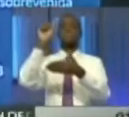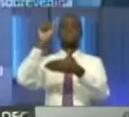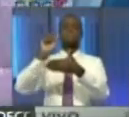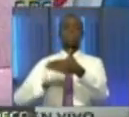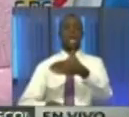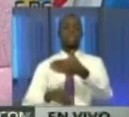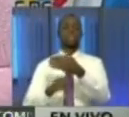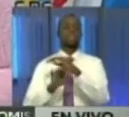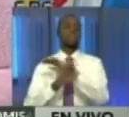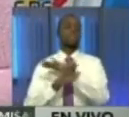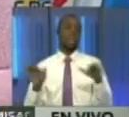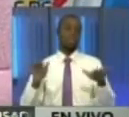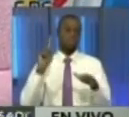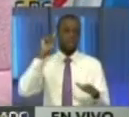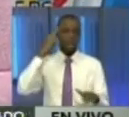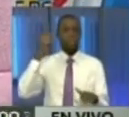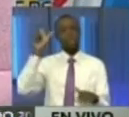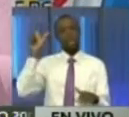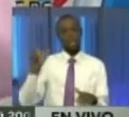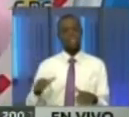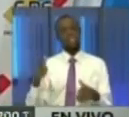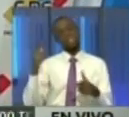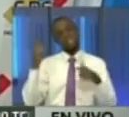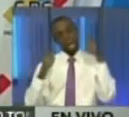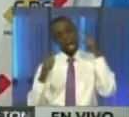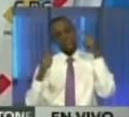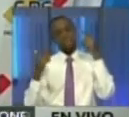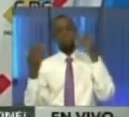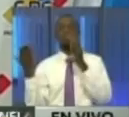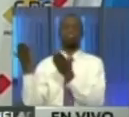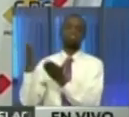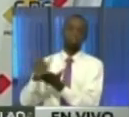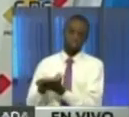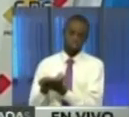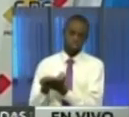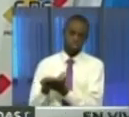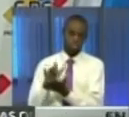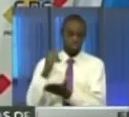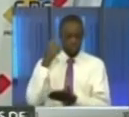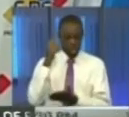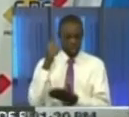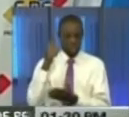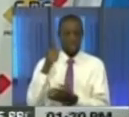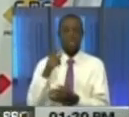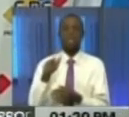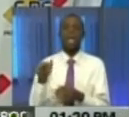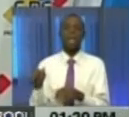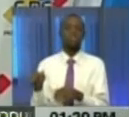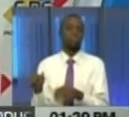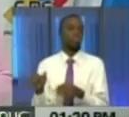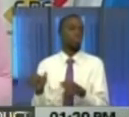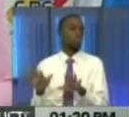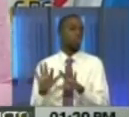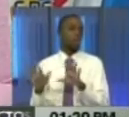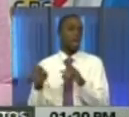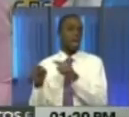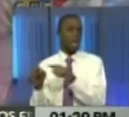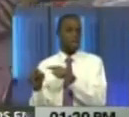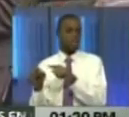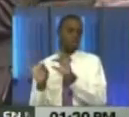desaparición física del presidente Chávez, cosa que ya sabemos que es una naturaleza ya también